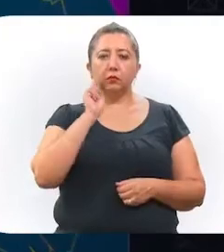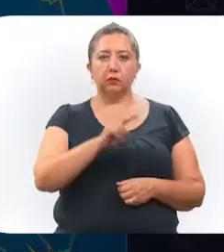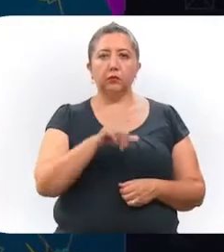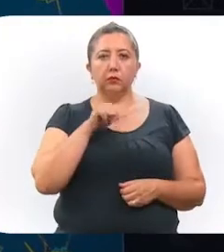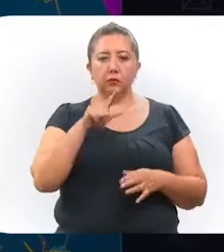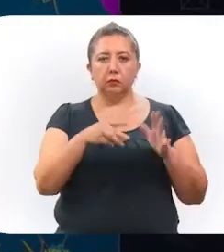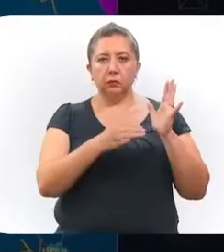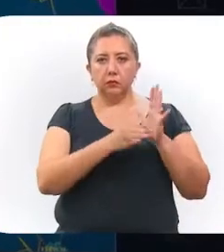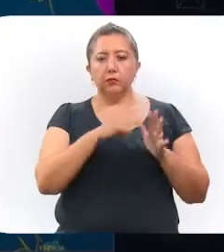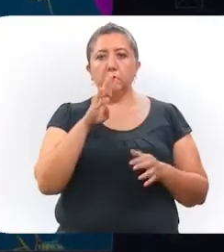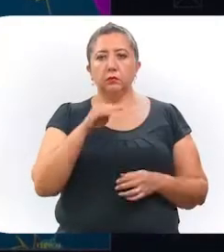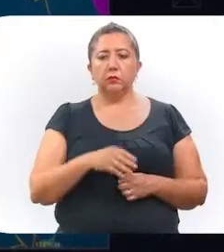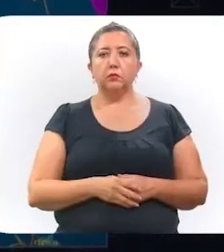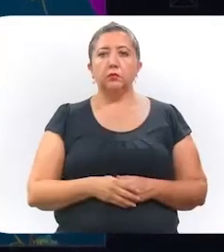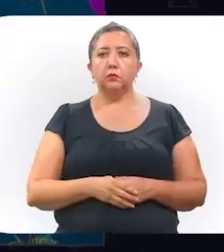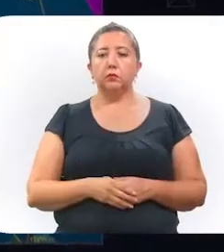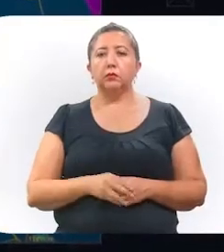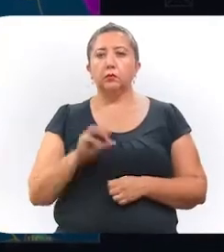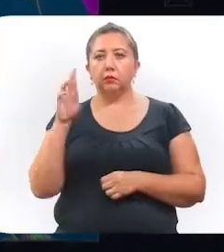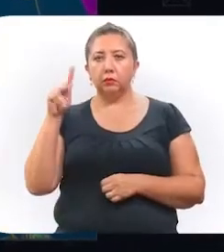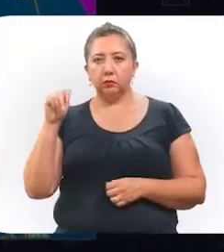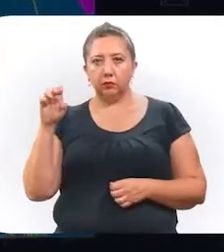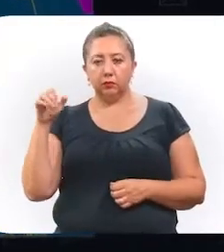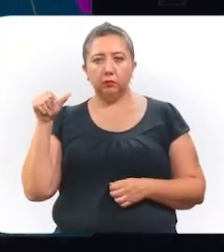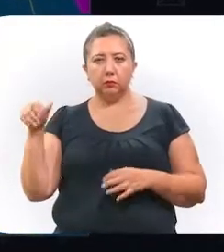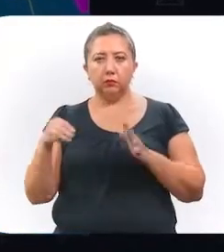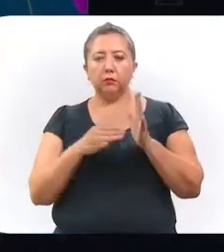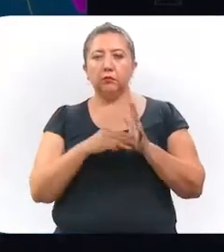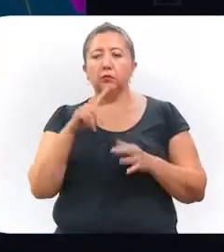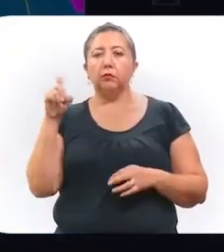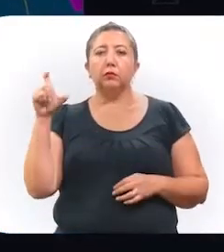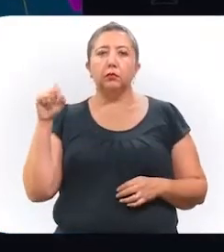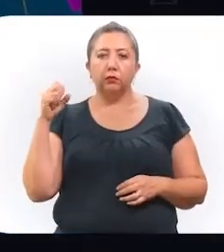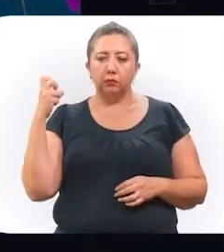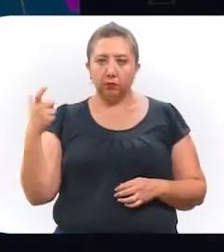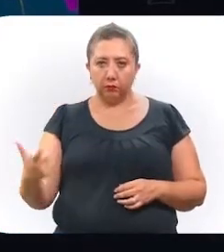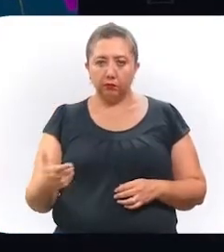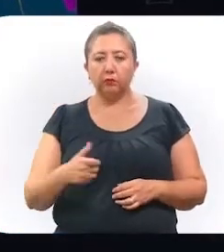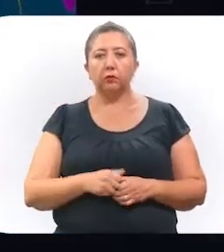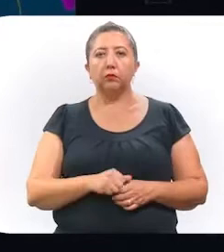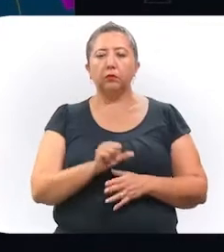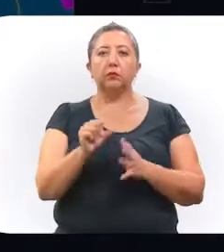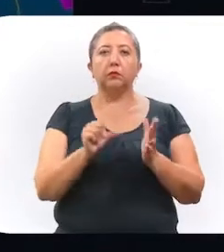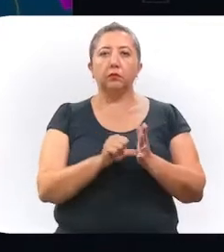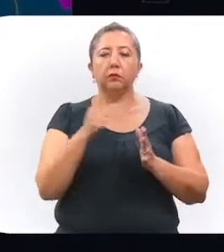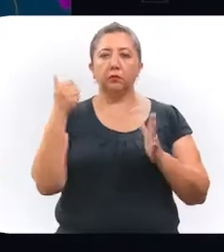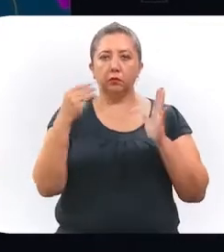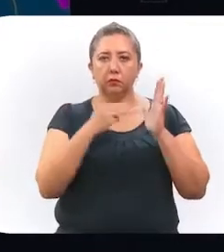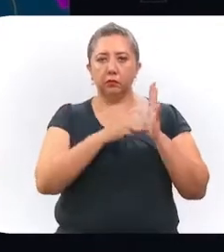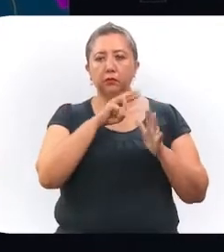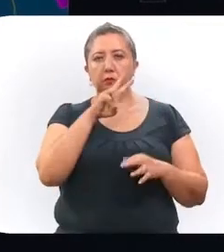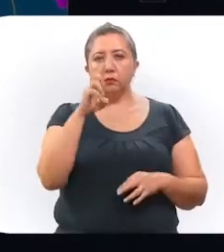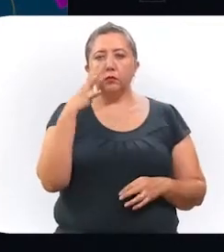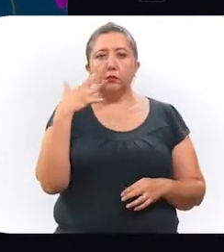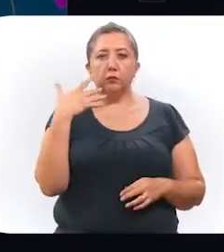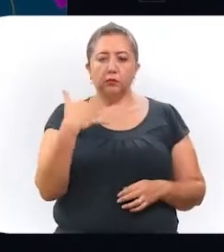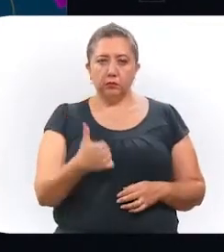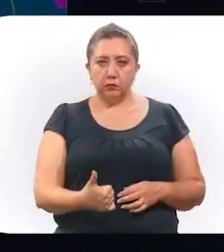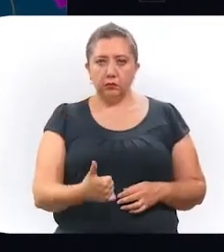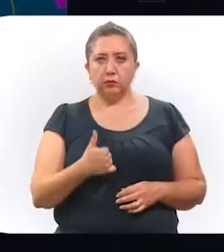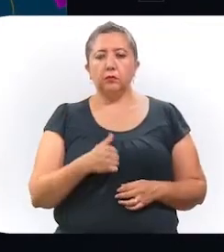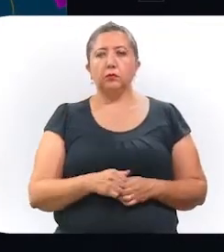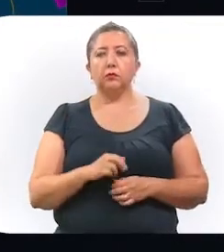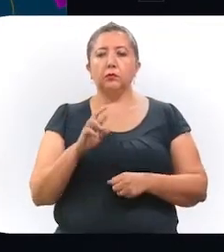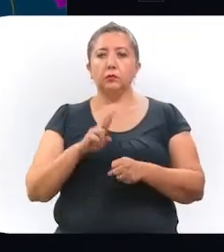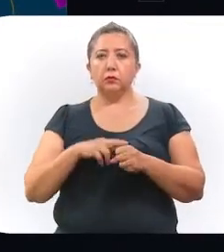norte 17.090, en la zona oriente 16.127, en la zona centro 6.256,